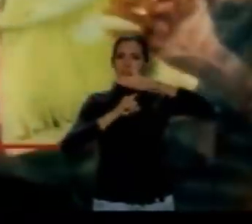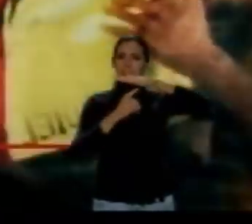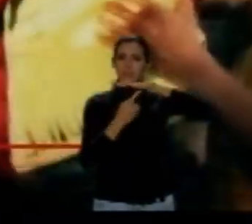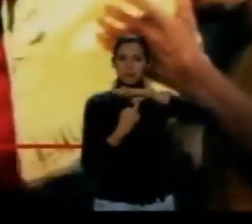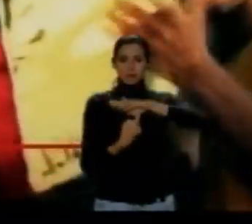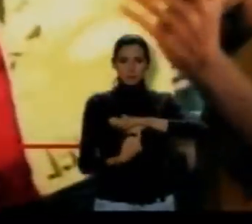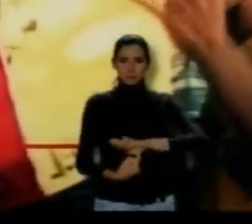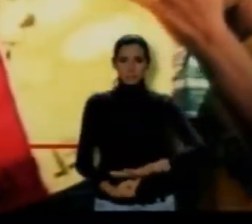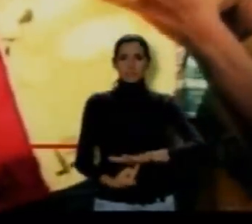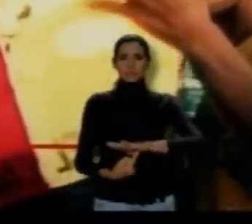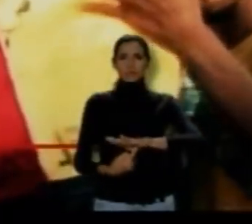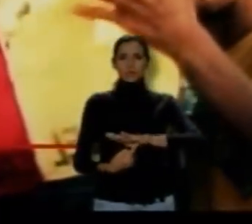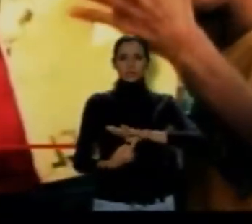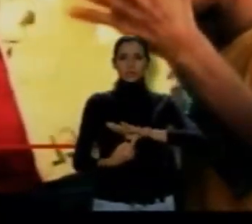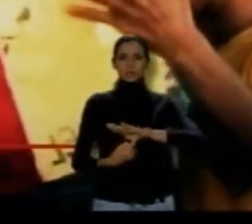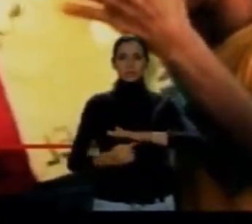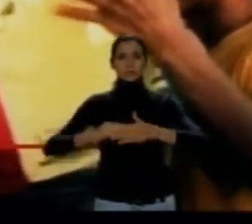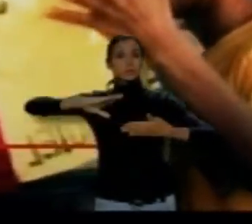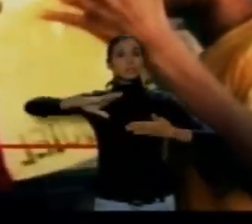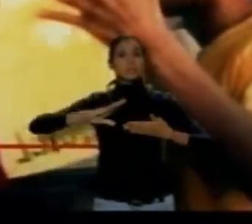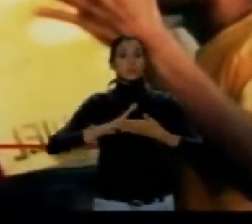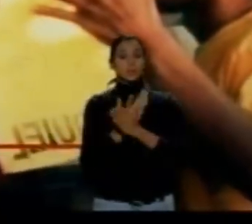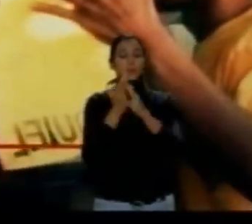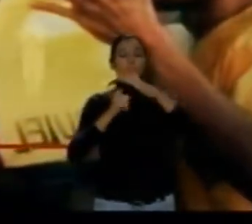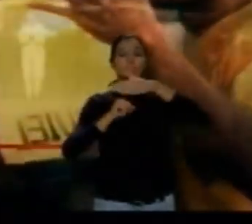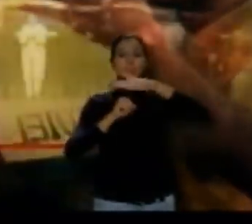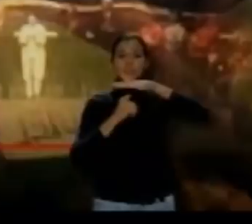muera la opresión.